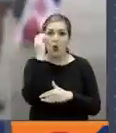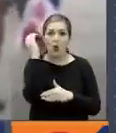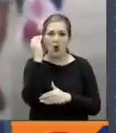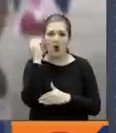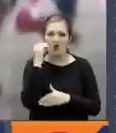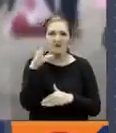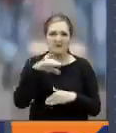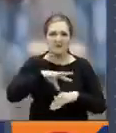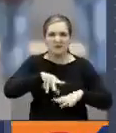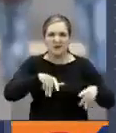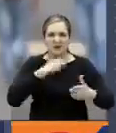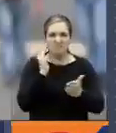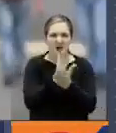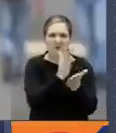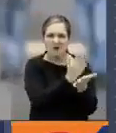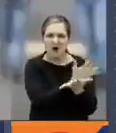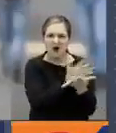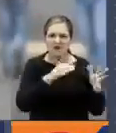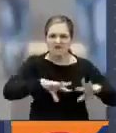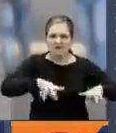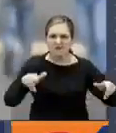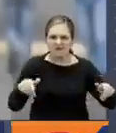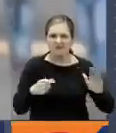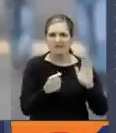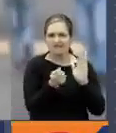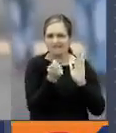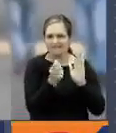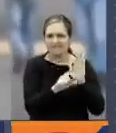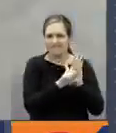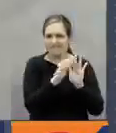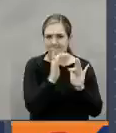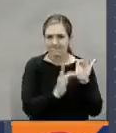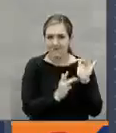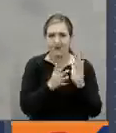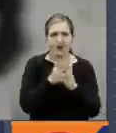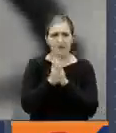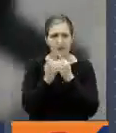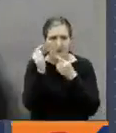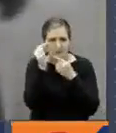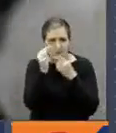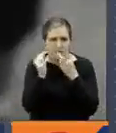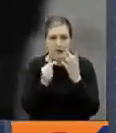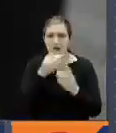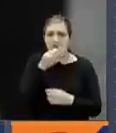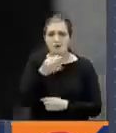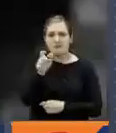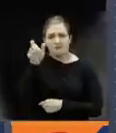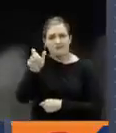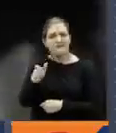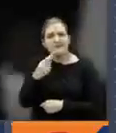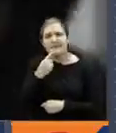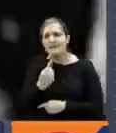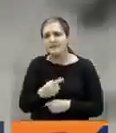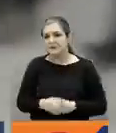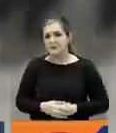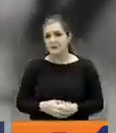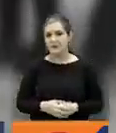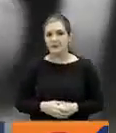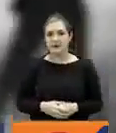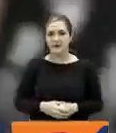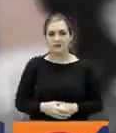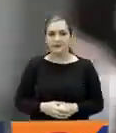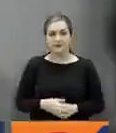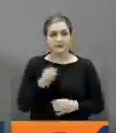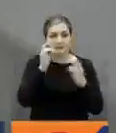sus crímenes en el país. Presentamos y preparamos un informe detallado de la denuncia del registrador. Una